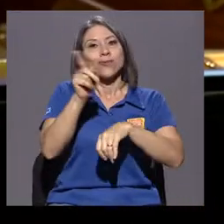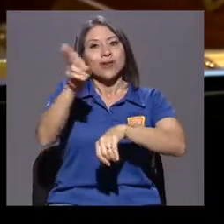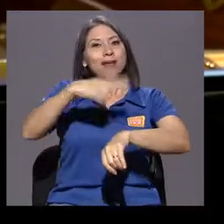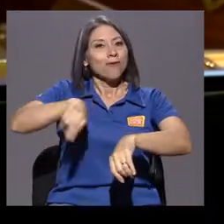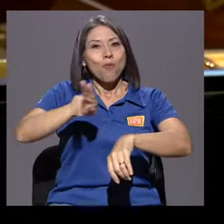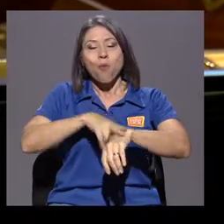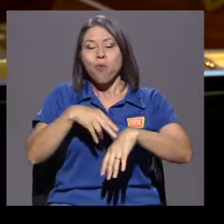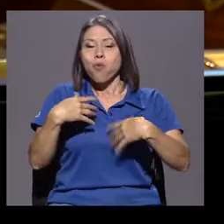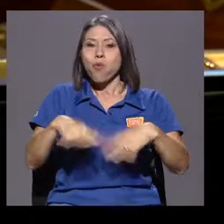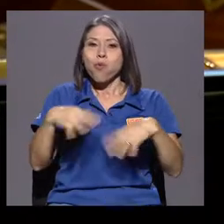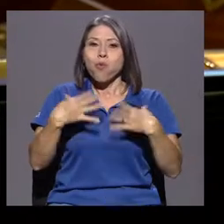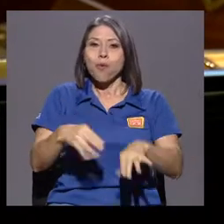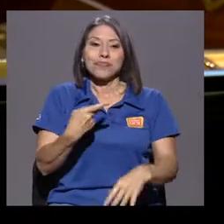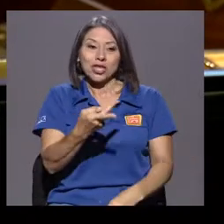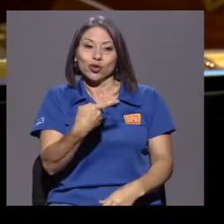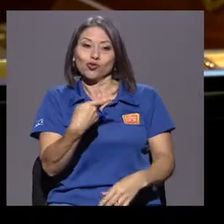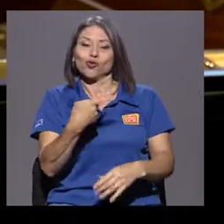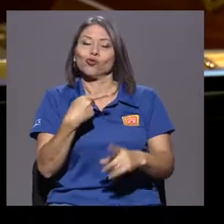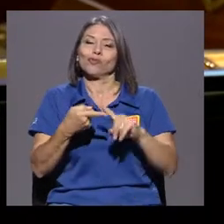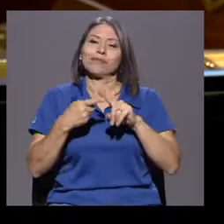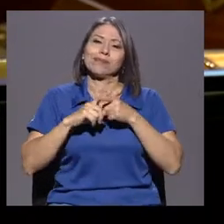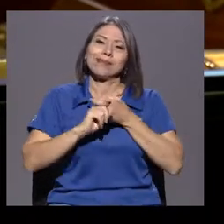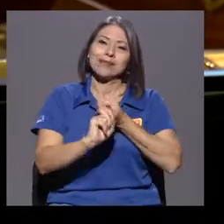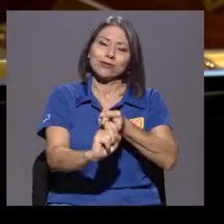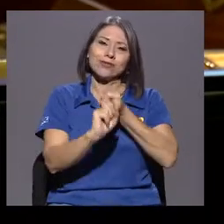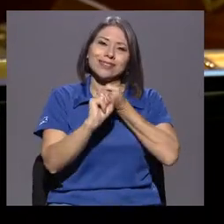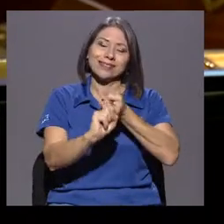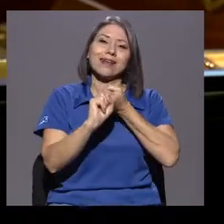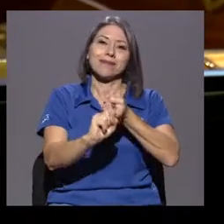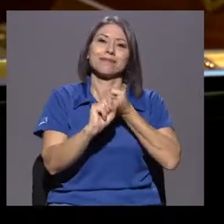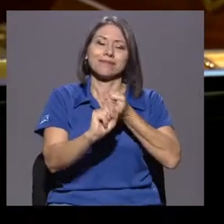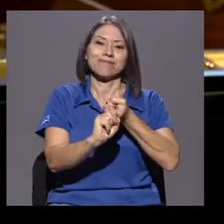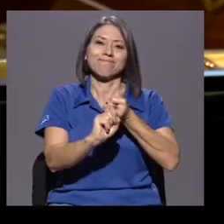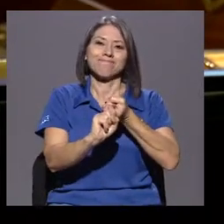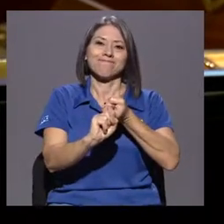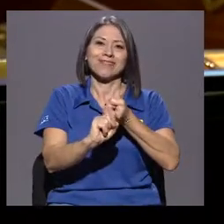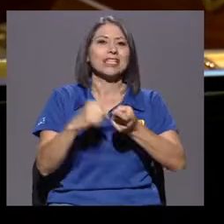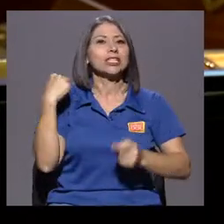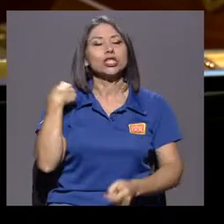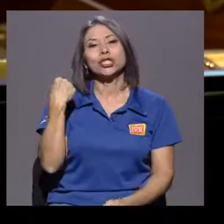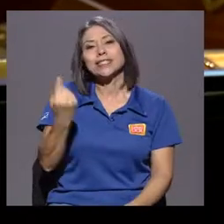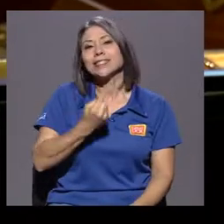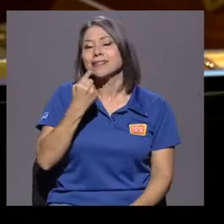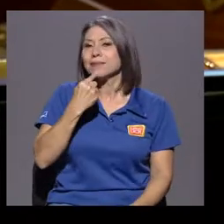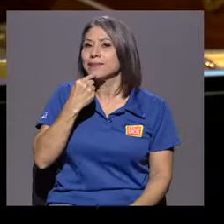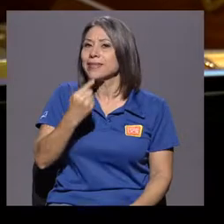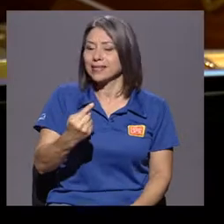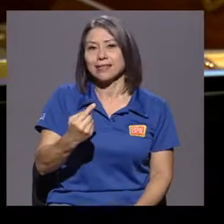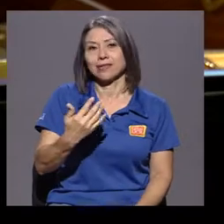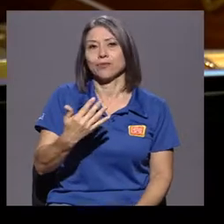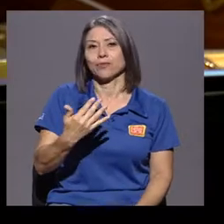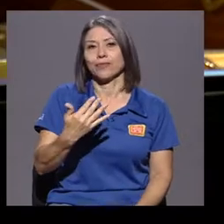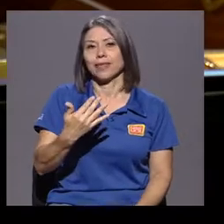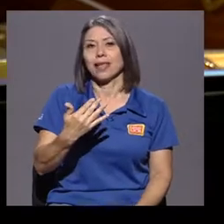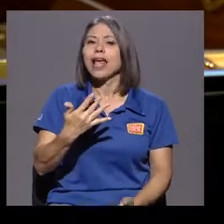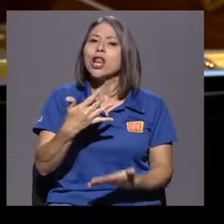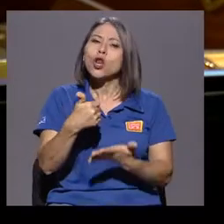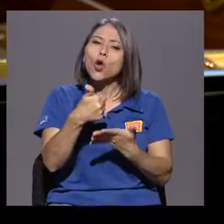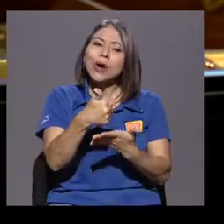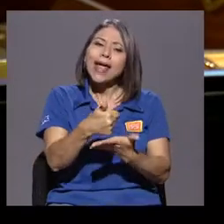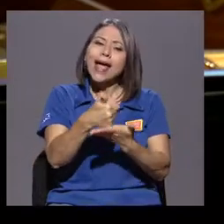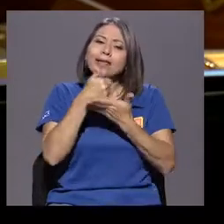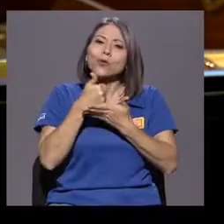verdad y fuimos mejores amigos una cosa que siempre mencionó creo de lo que ayudó a preservar